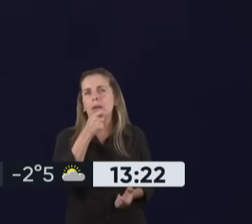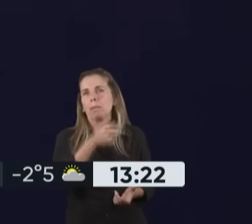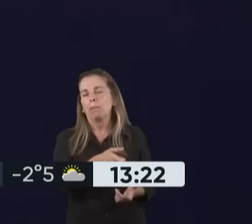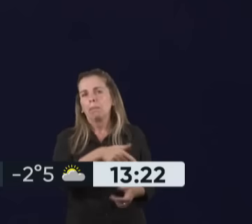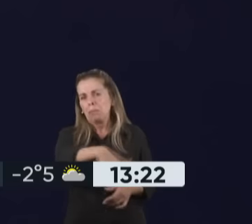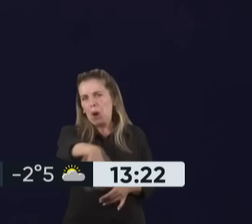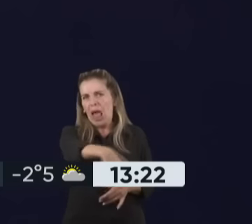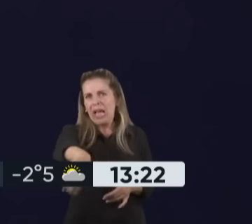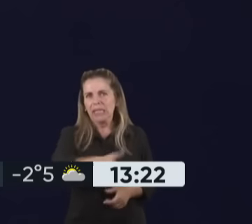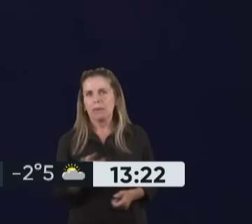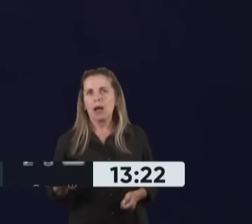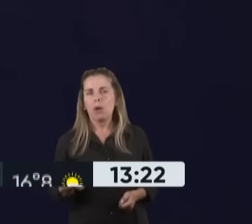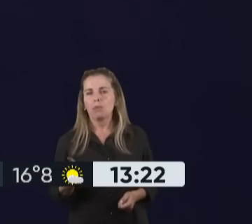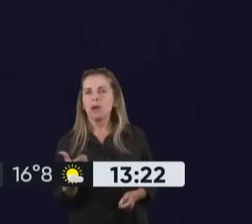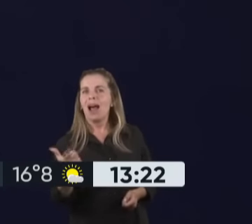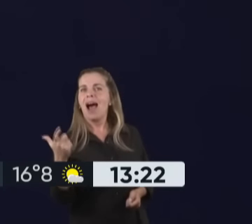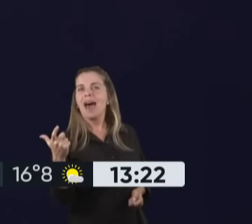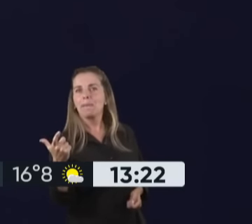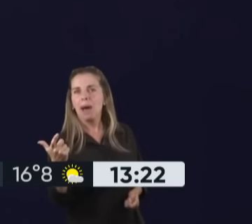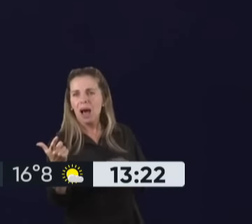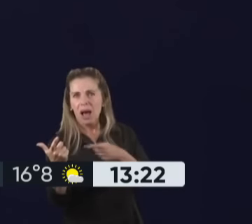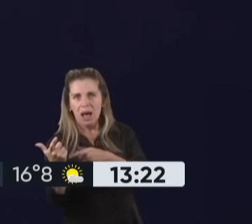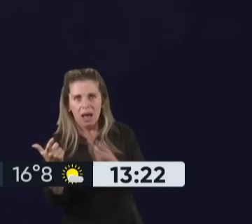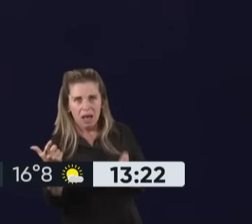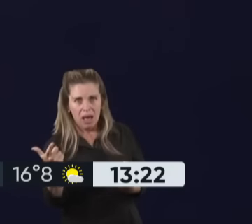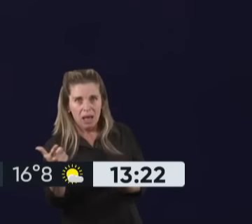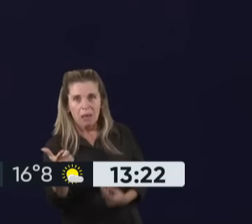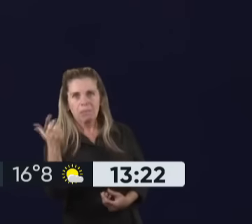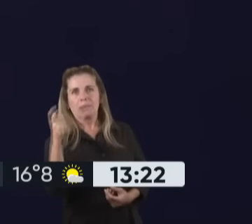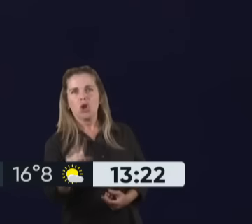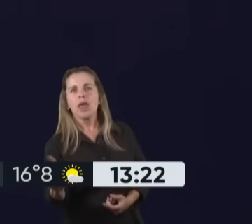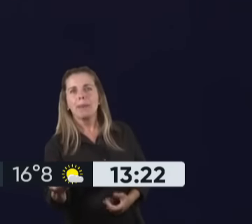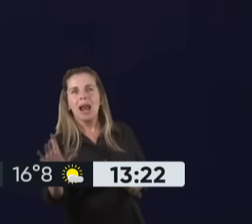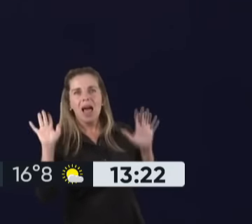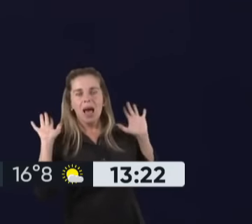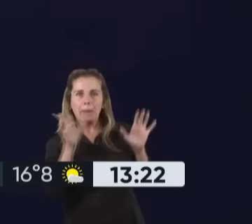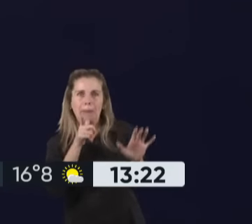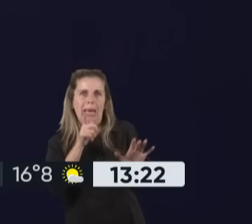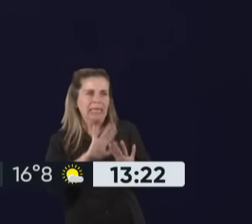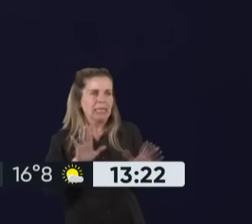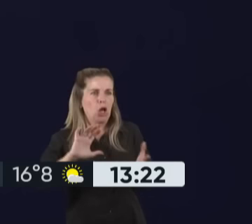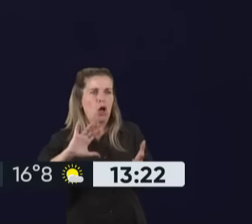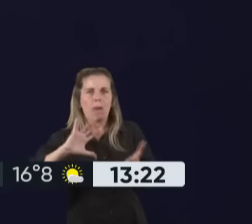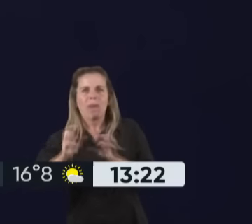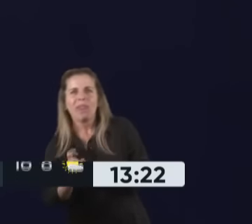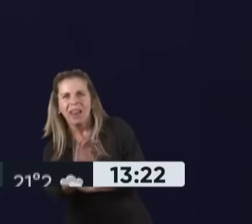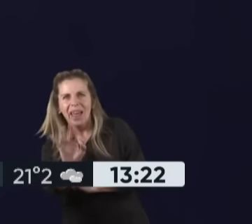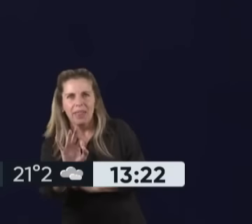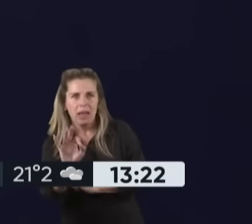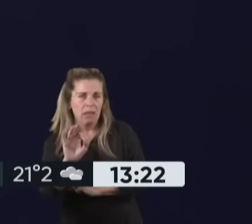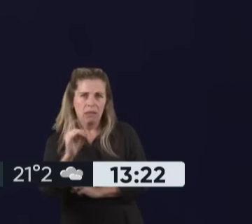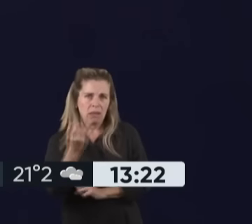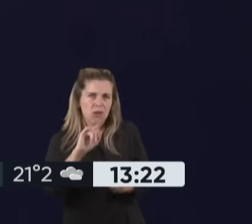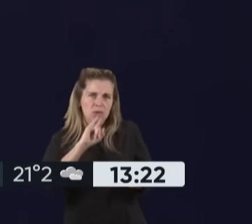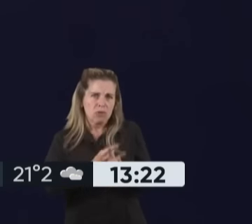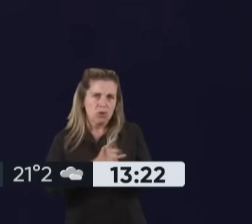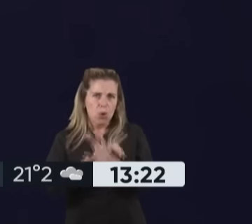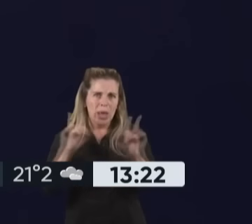la calle, se entiende que si no usa esa arma, bueno, no causa ningún daño. No, esa